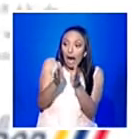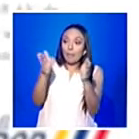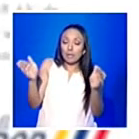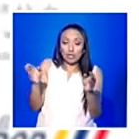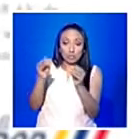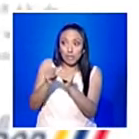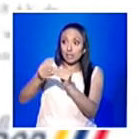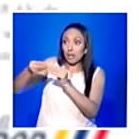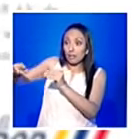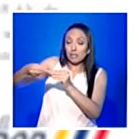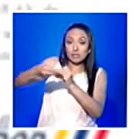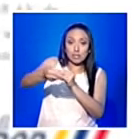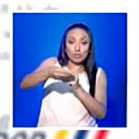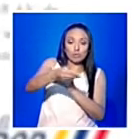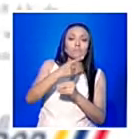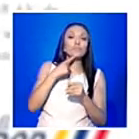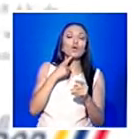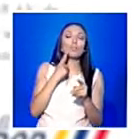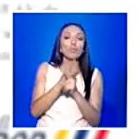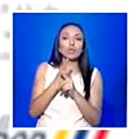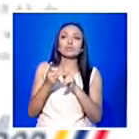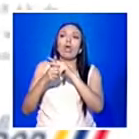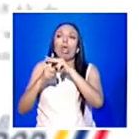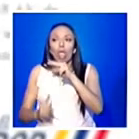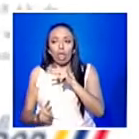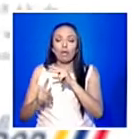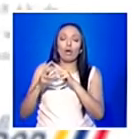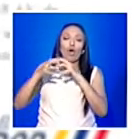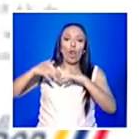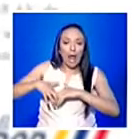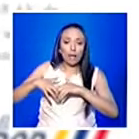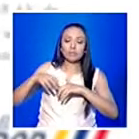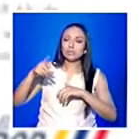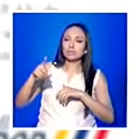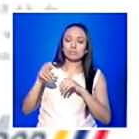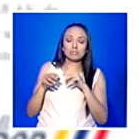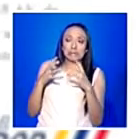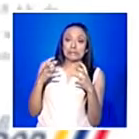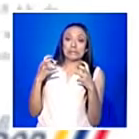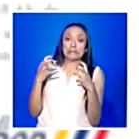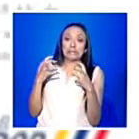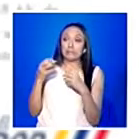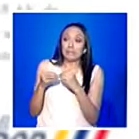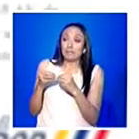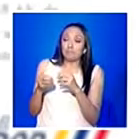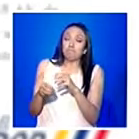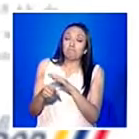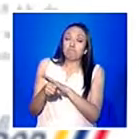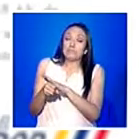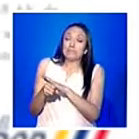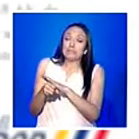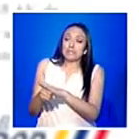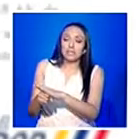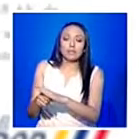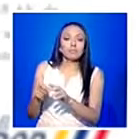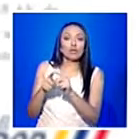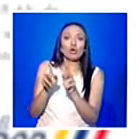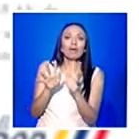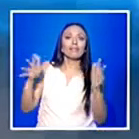distribución, ocasiona que el Sistema Nacional Interconectado opere en condiciones de estrés, pero no lo cuantifica de manera global.